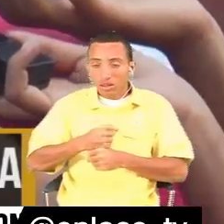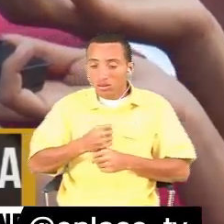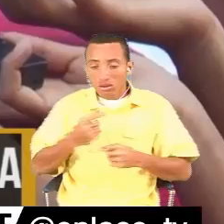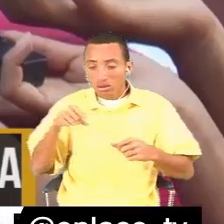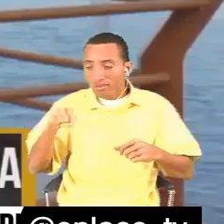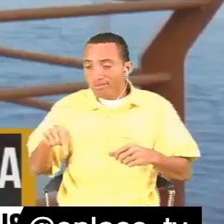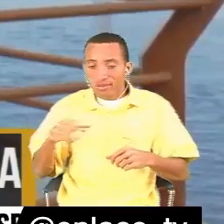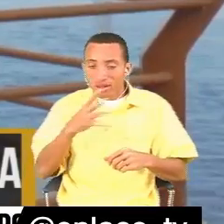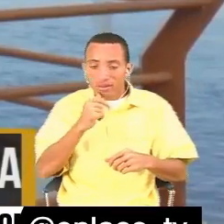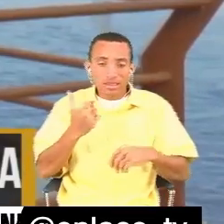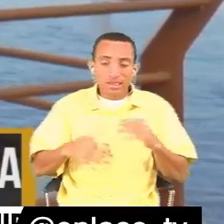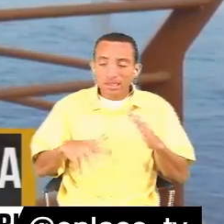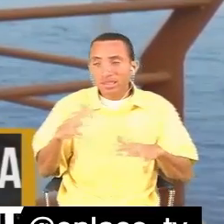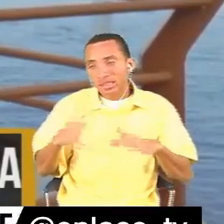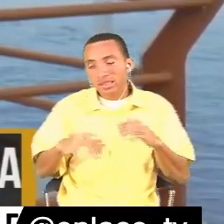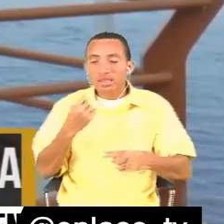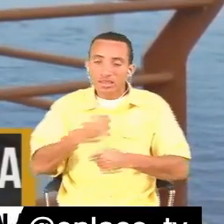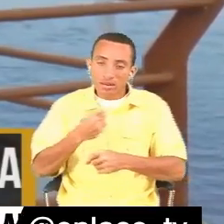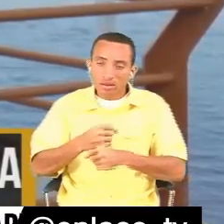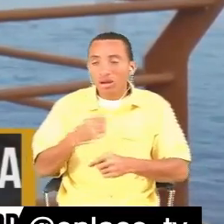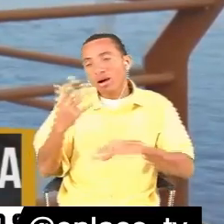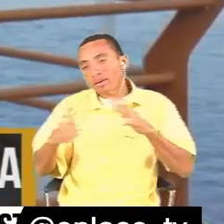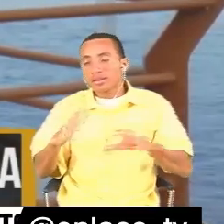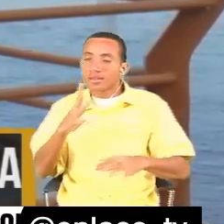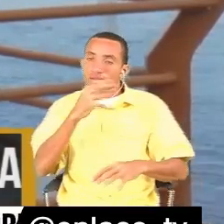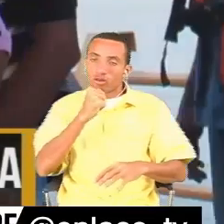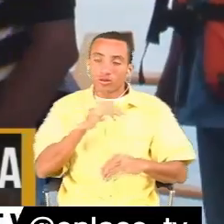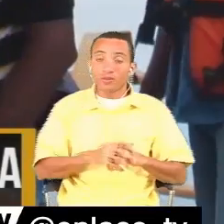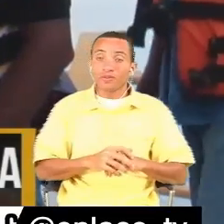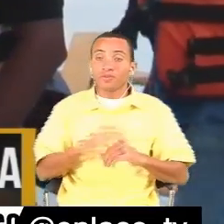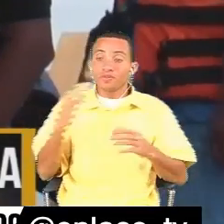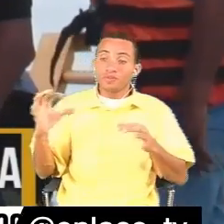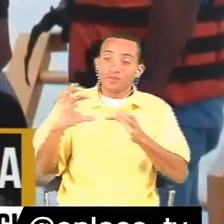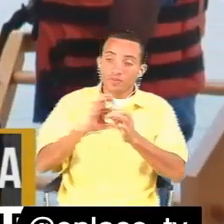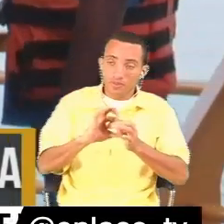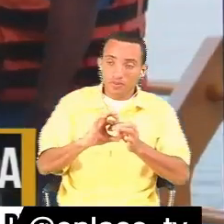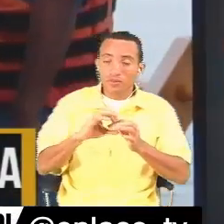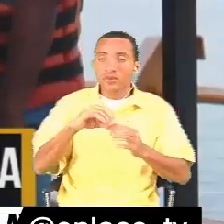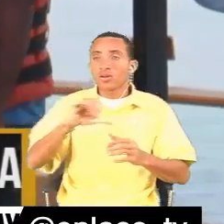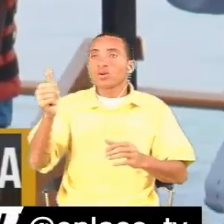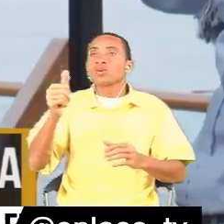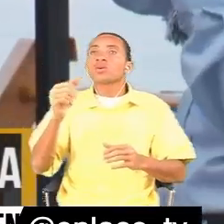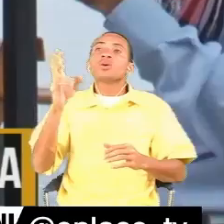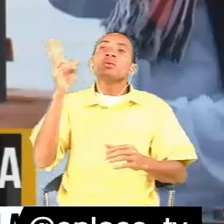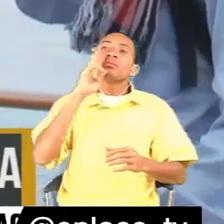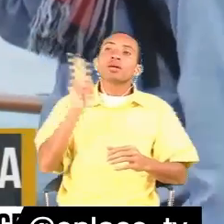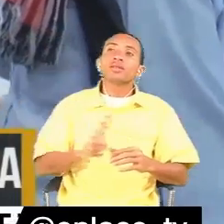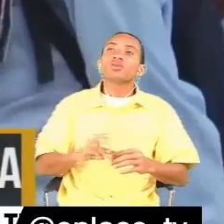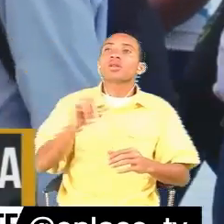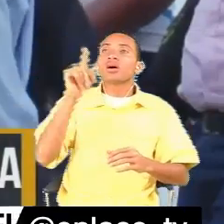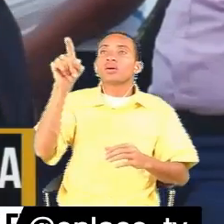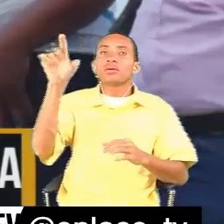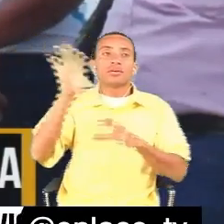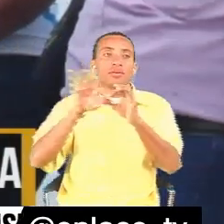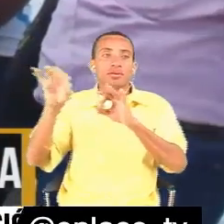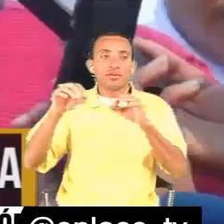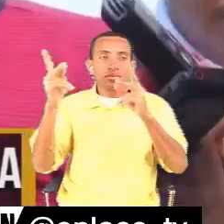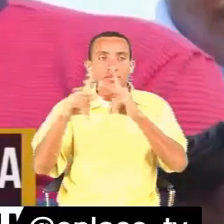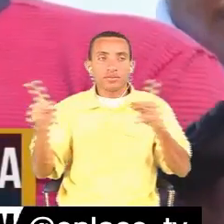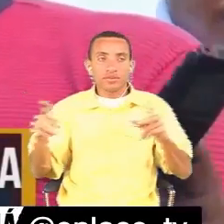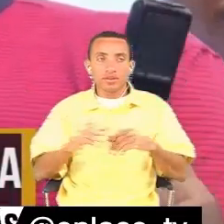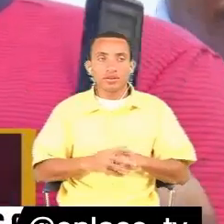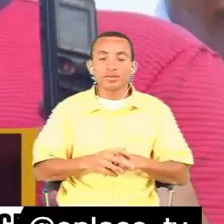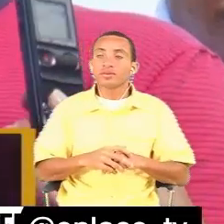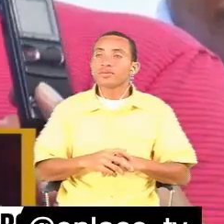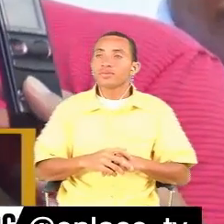hay veces que no hacemos plata ya. Según los afectados, el asociado de Cor Magdalena está trayendo personal de Venezuela para sus trabajos. ¿Qué prueba tienen ustedes de que